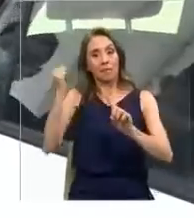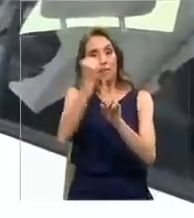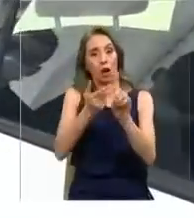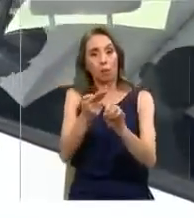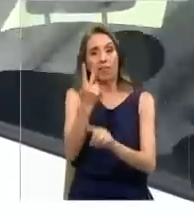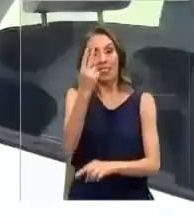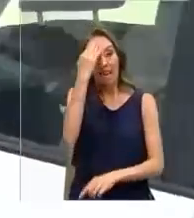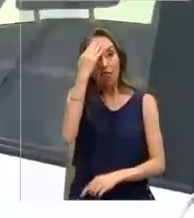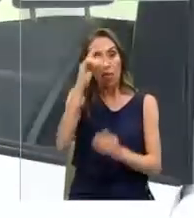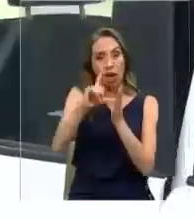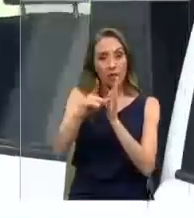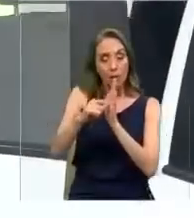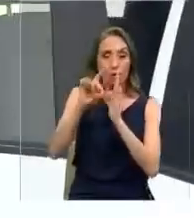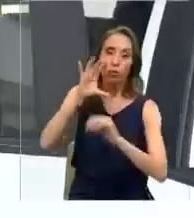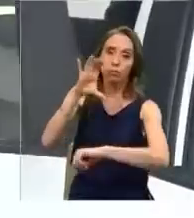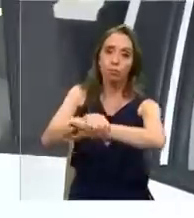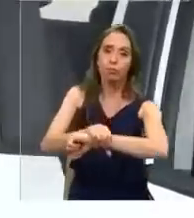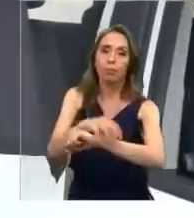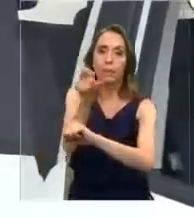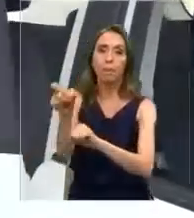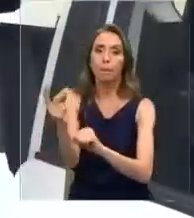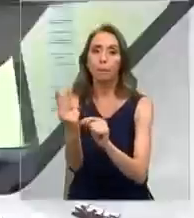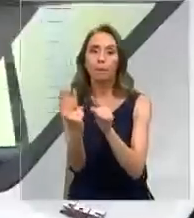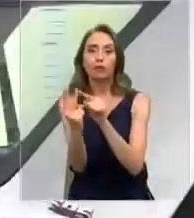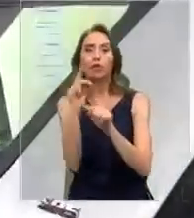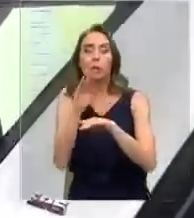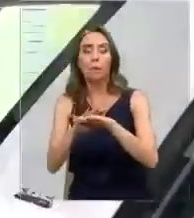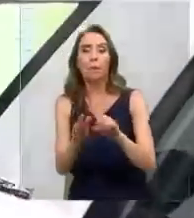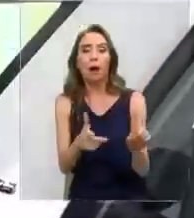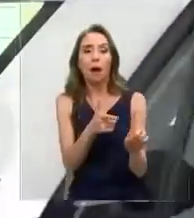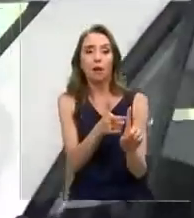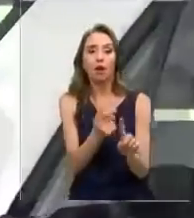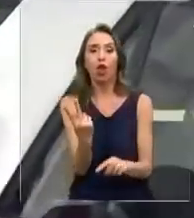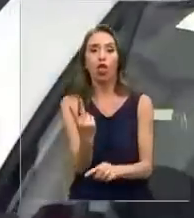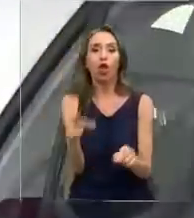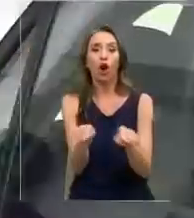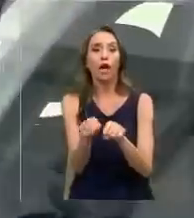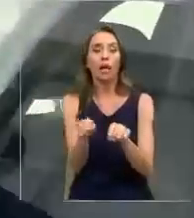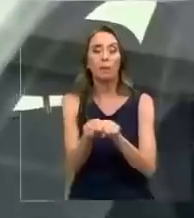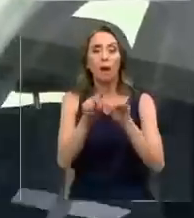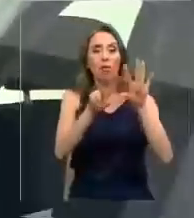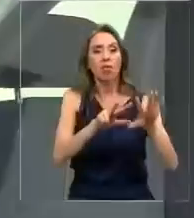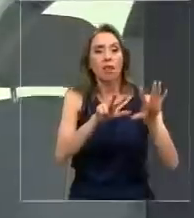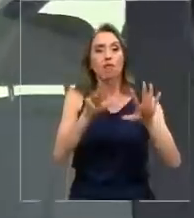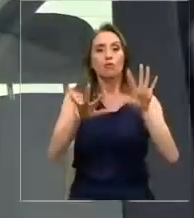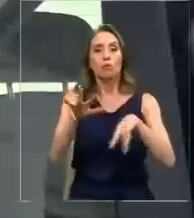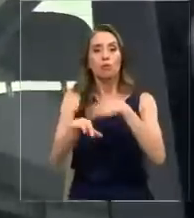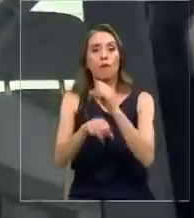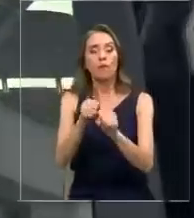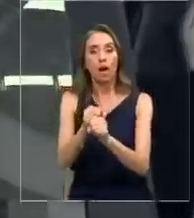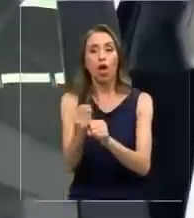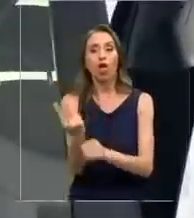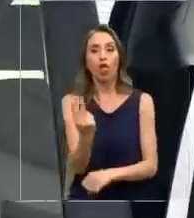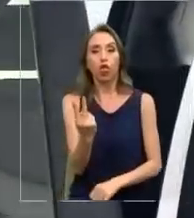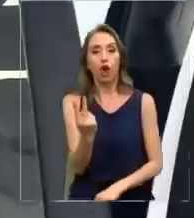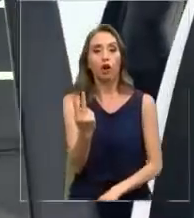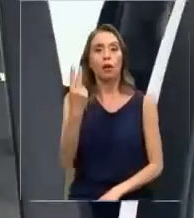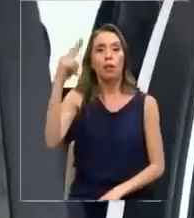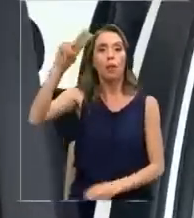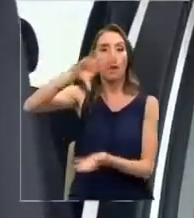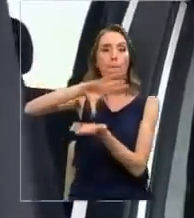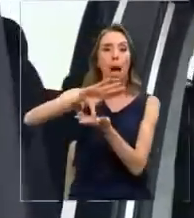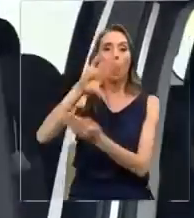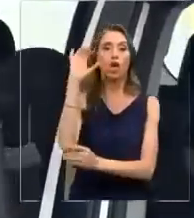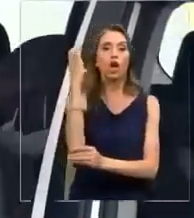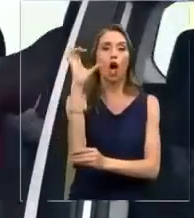en 3 días detener a los presuntos autores de este crimen. Se trata de 2 hermanos de 18 y 19 años, ambos de